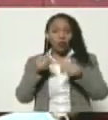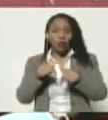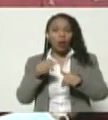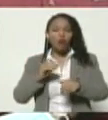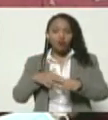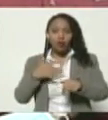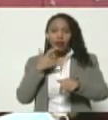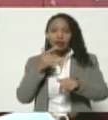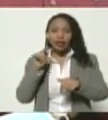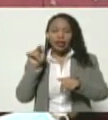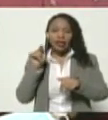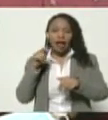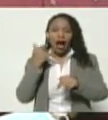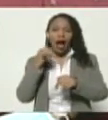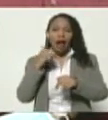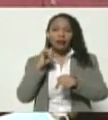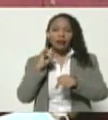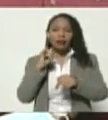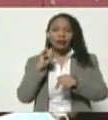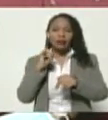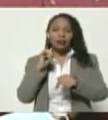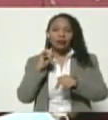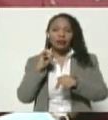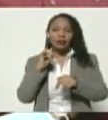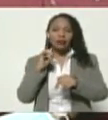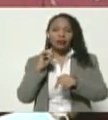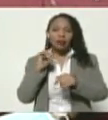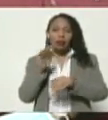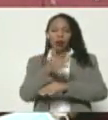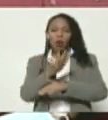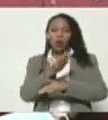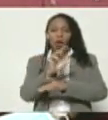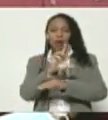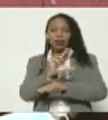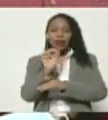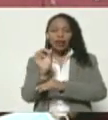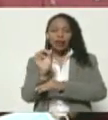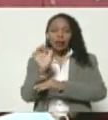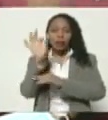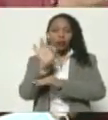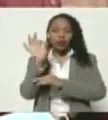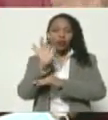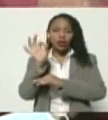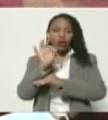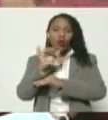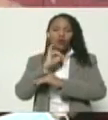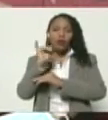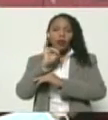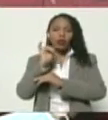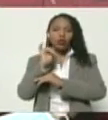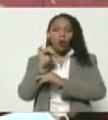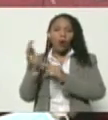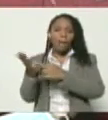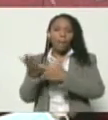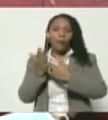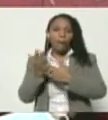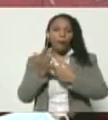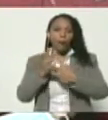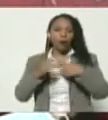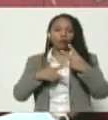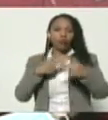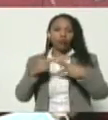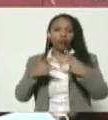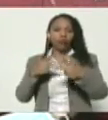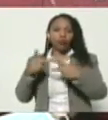decir que llevamos alrededor del 30% de información recibida, procesada,